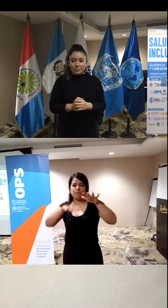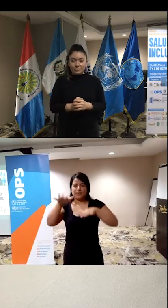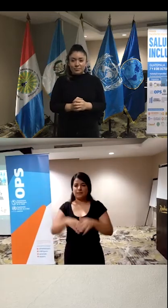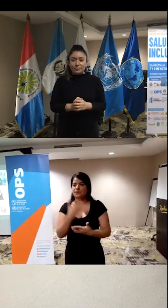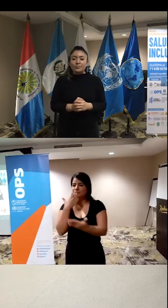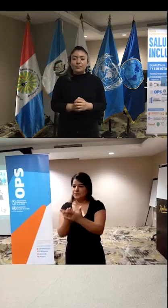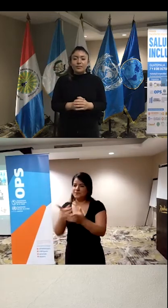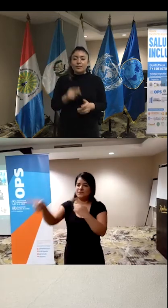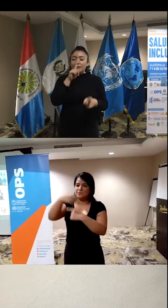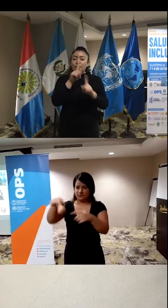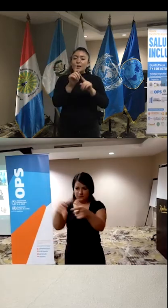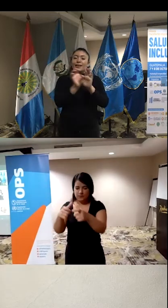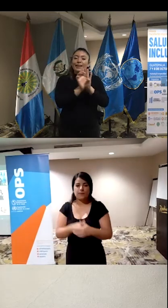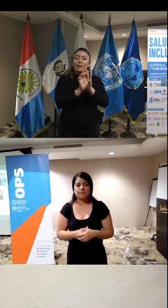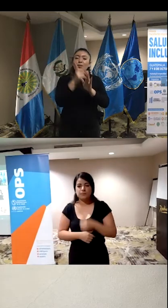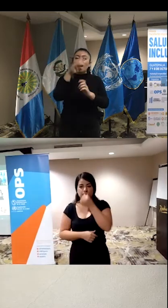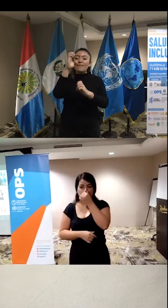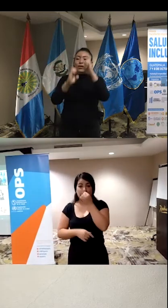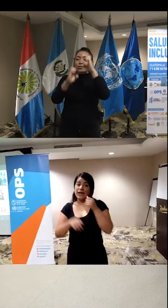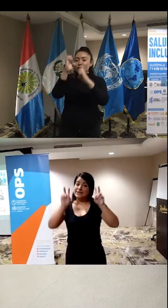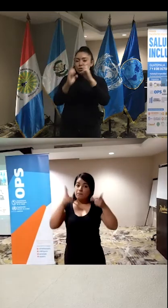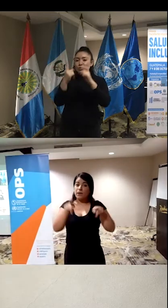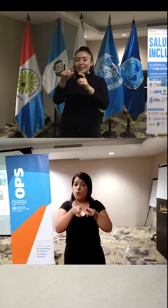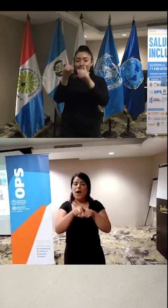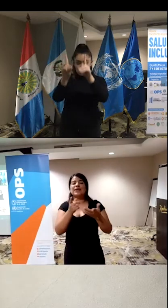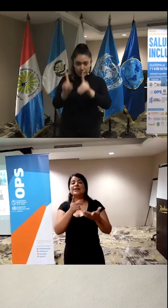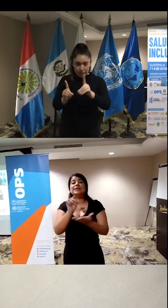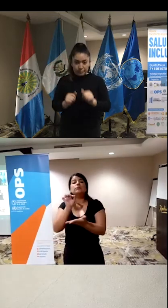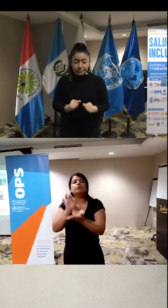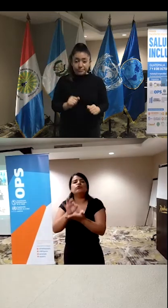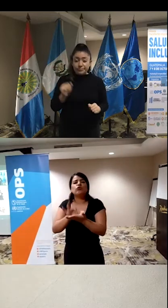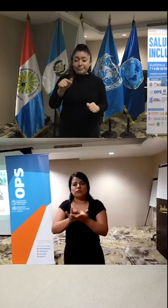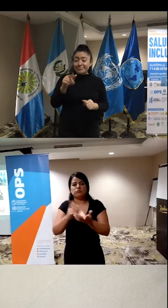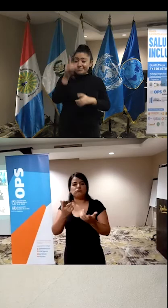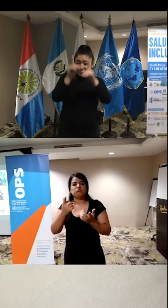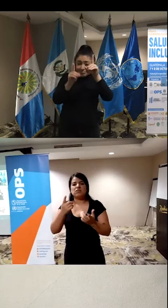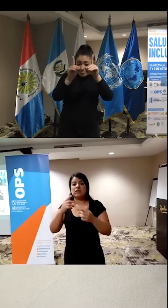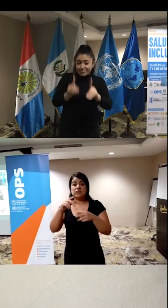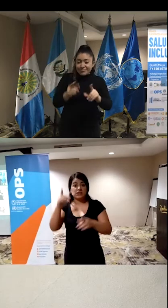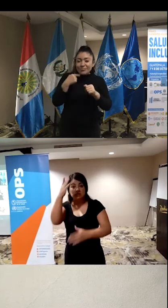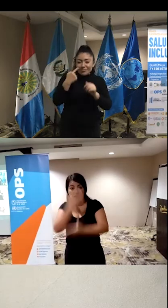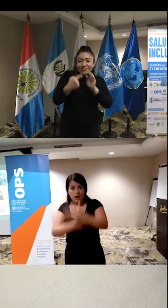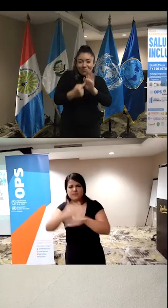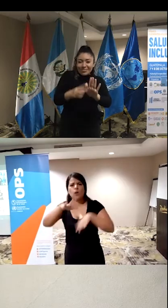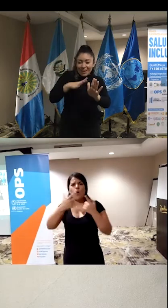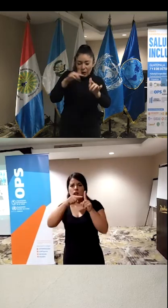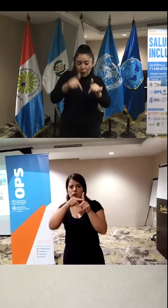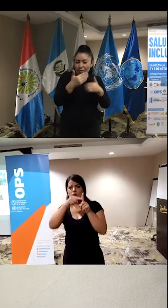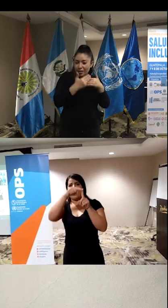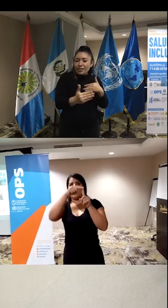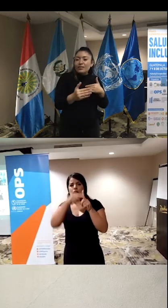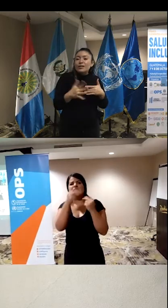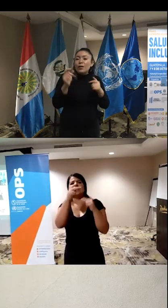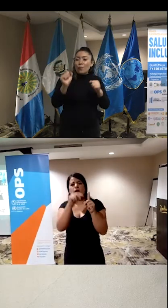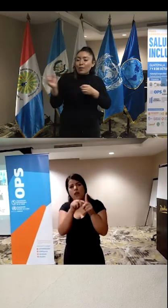Ejemplo de la valoración de la discapacidad. La valoración de la discapacidad, como decía aquí el colega, nos puede decir